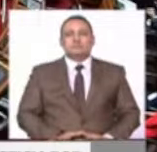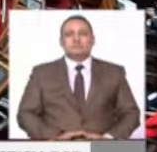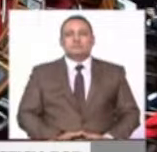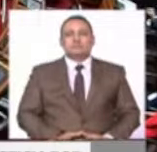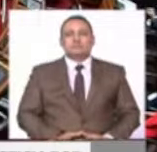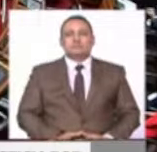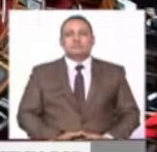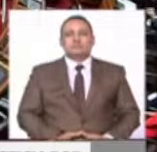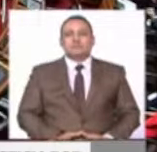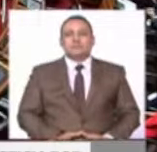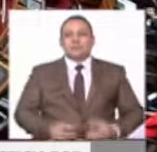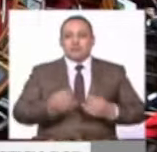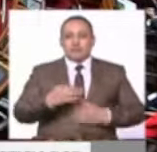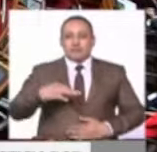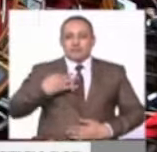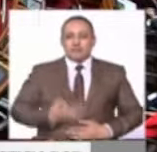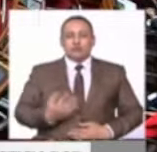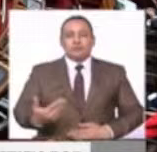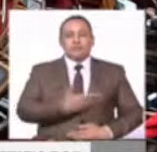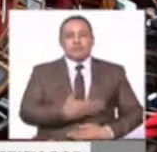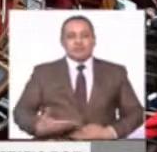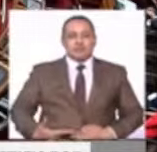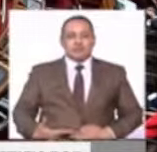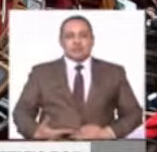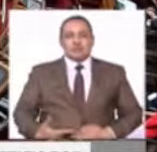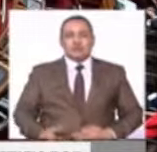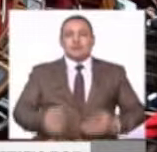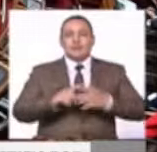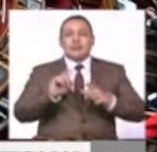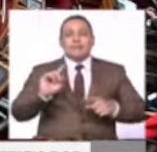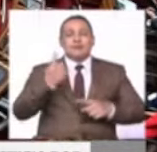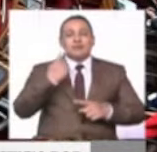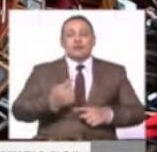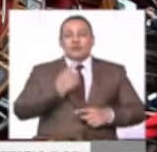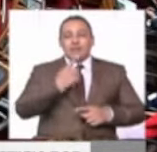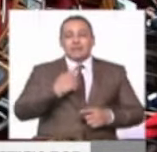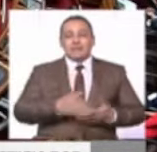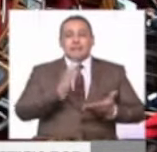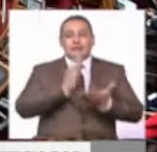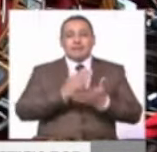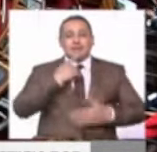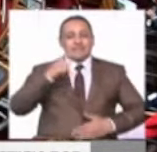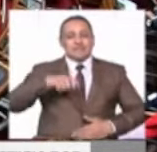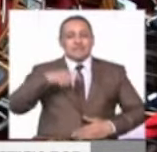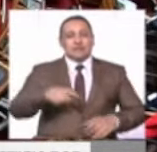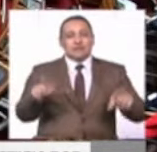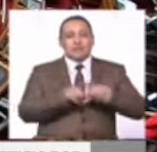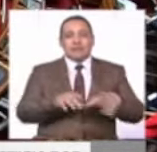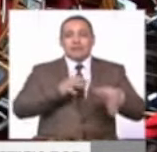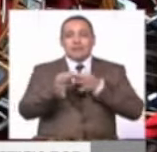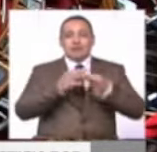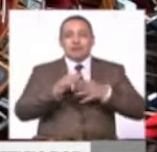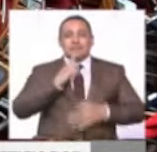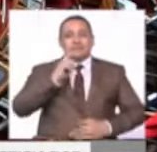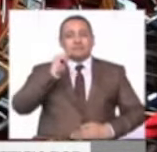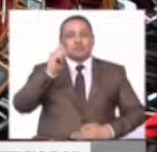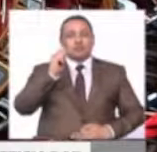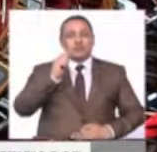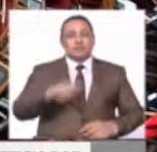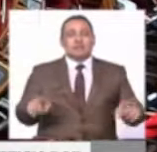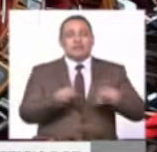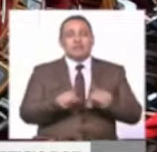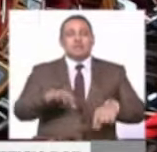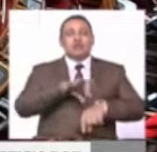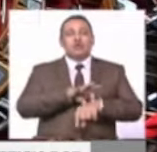autorizado señor presidente en primer lugar la parte pertinente de la declaración testimonial del